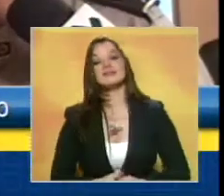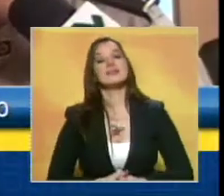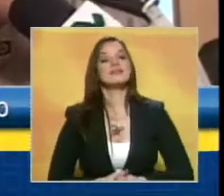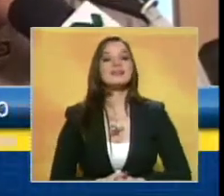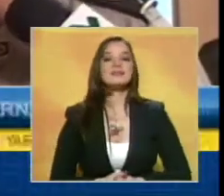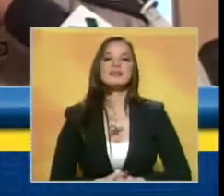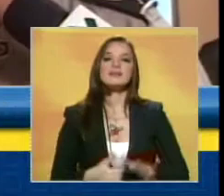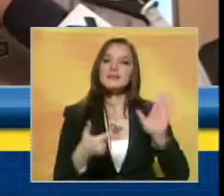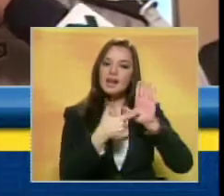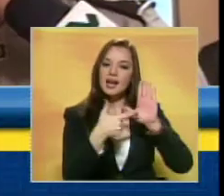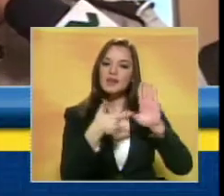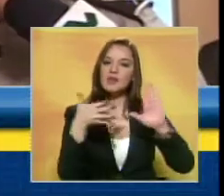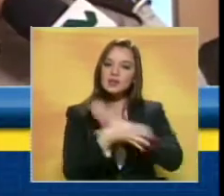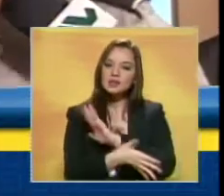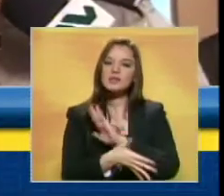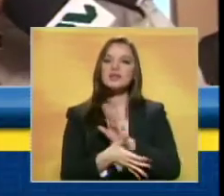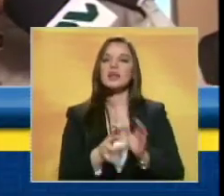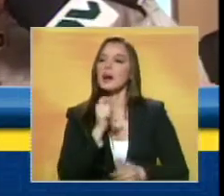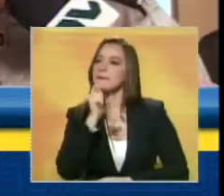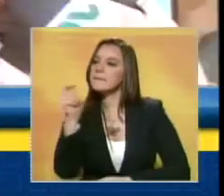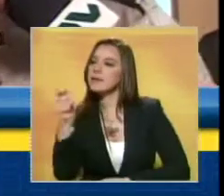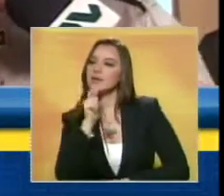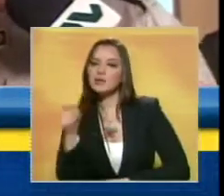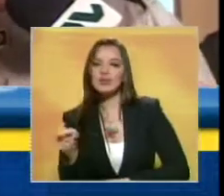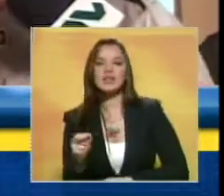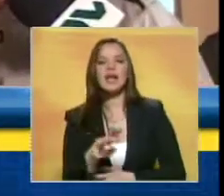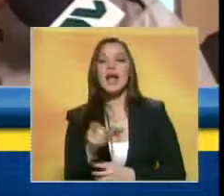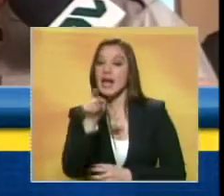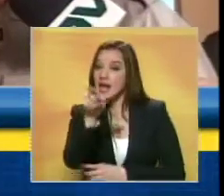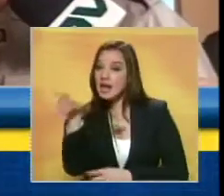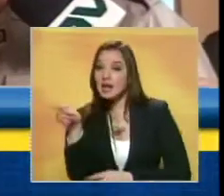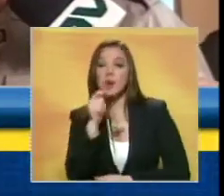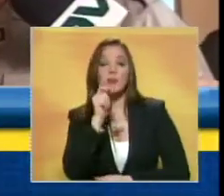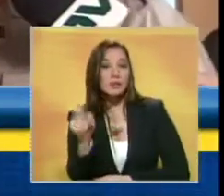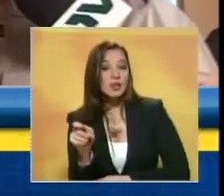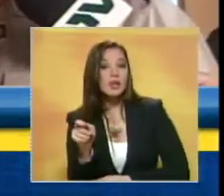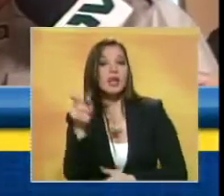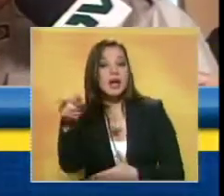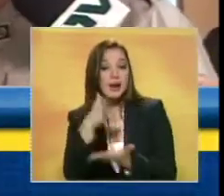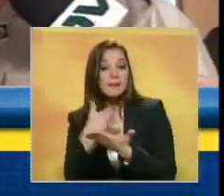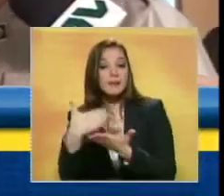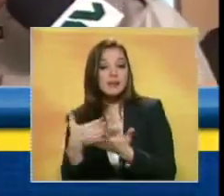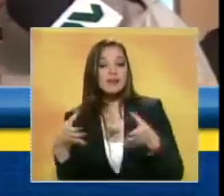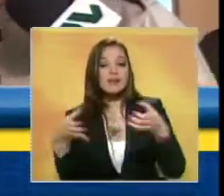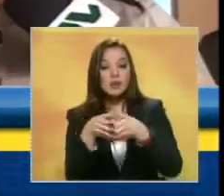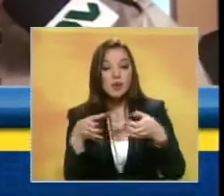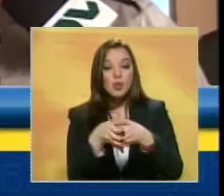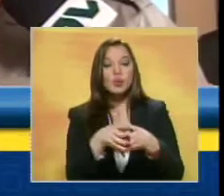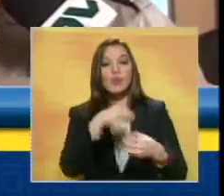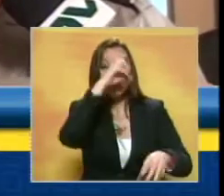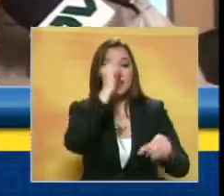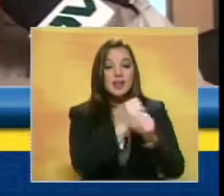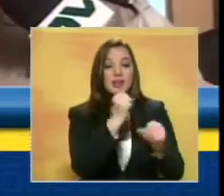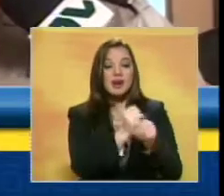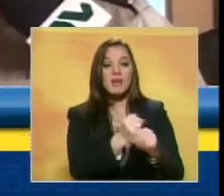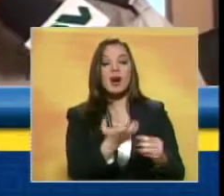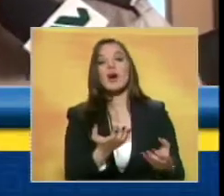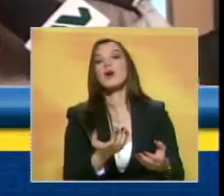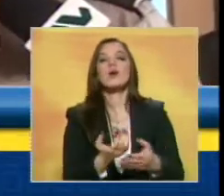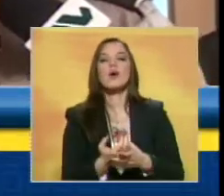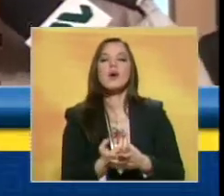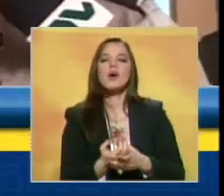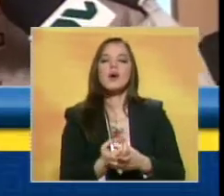Con este reconocimiento a los periodistas, quienes son parte del equipo de trabajo que a través de